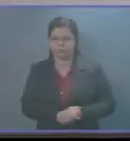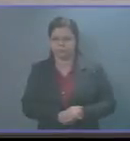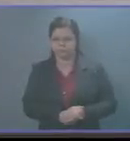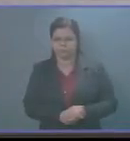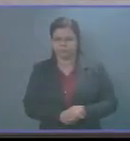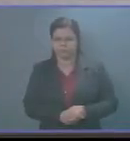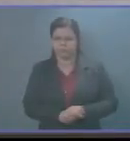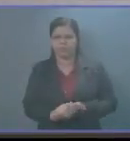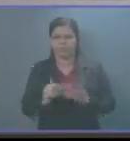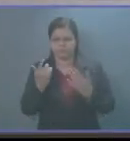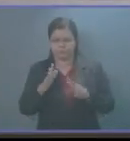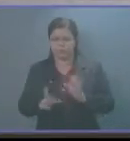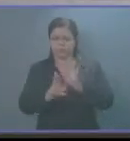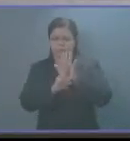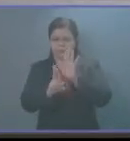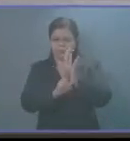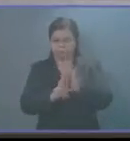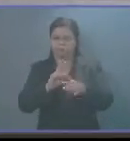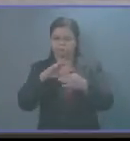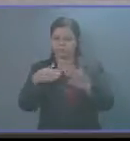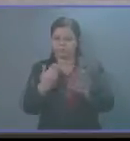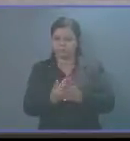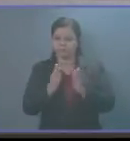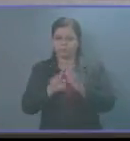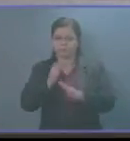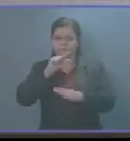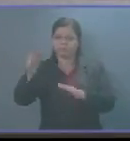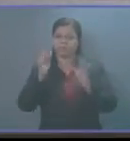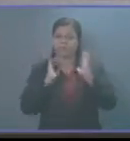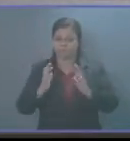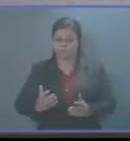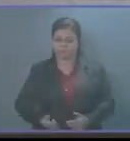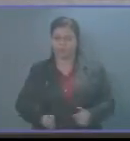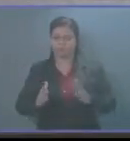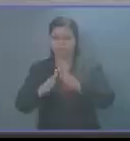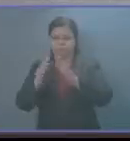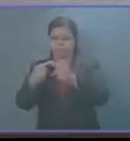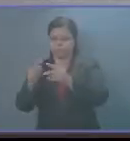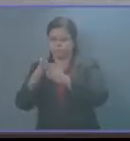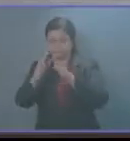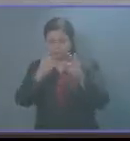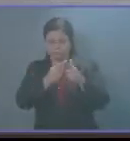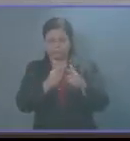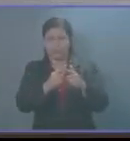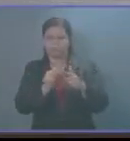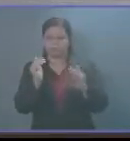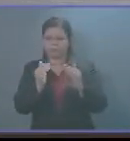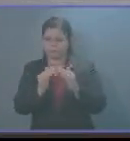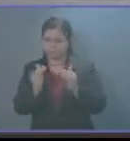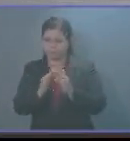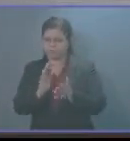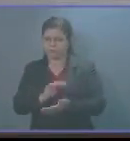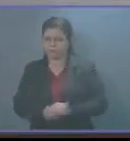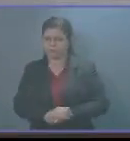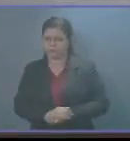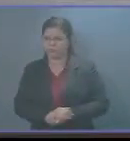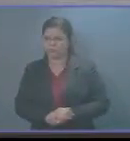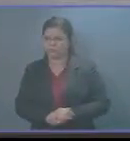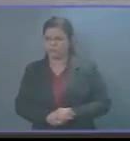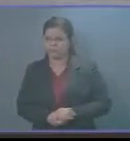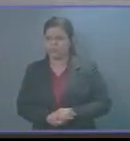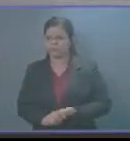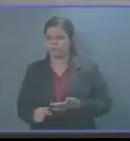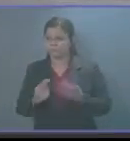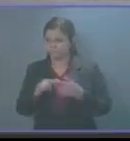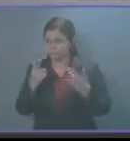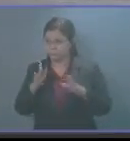Señores y señoras representantes de instituciones gubernamentales, eclesiásticas, civiles y militares que nos acompañan.